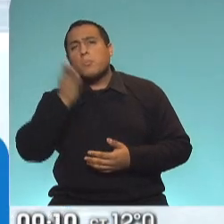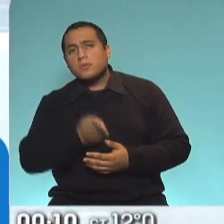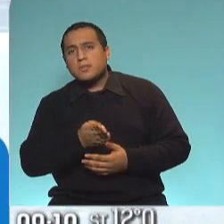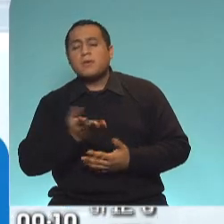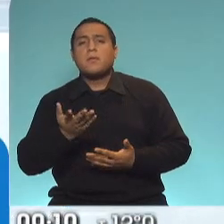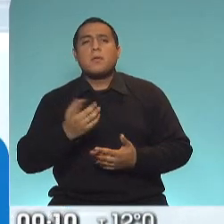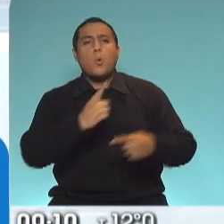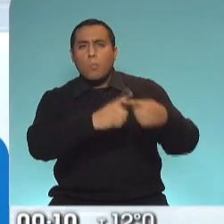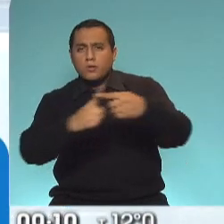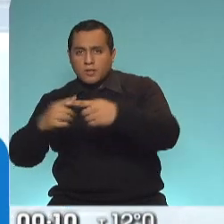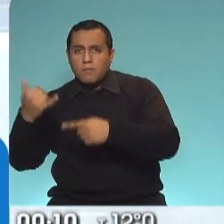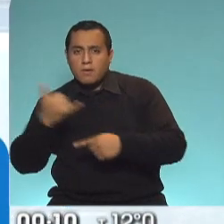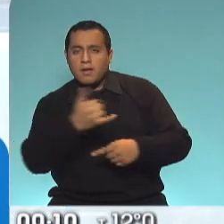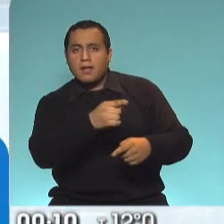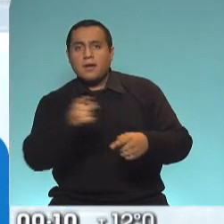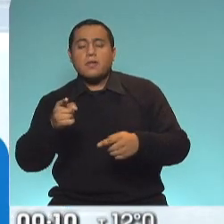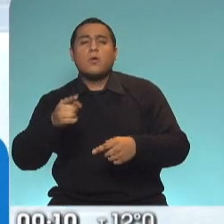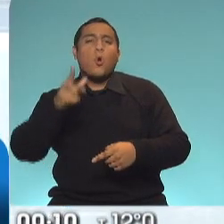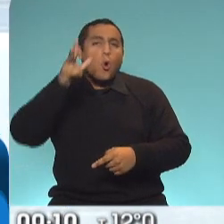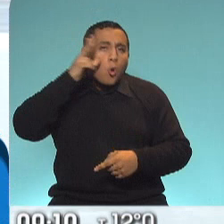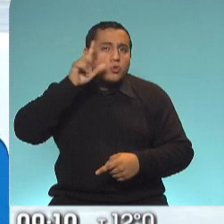porcentaje de positividad que actualmente es de